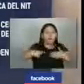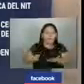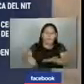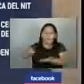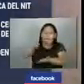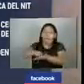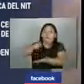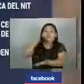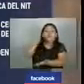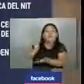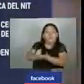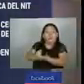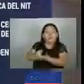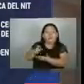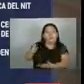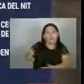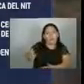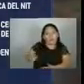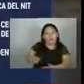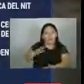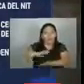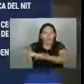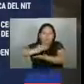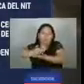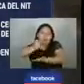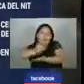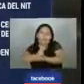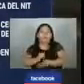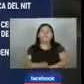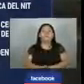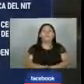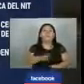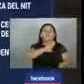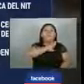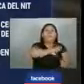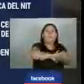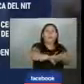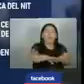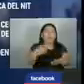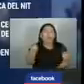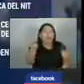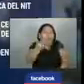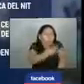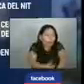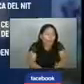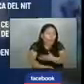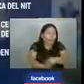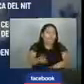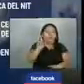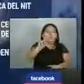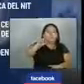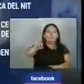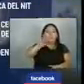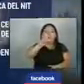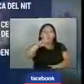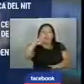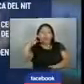notario del documento de identidad si es pasaporte. La indemnización por lesiones es de hasta $1,200,